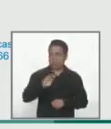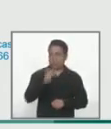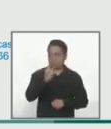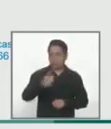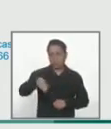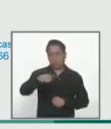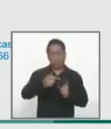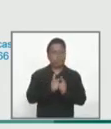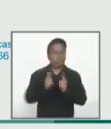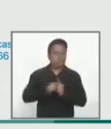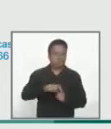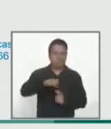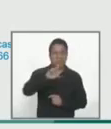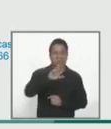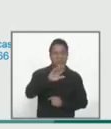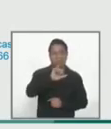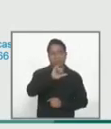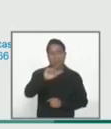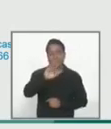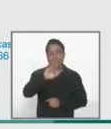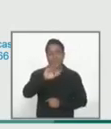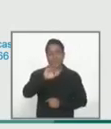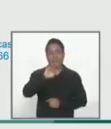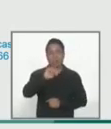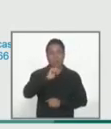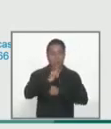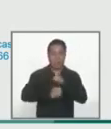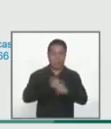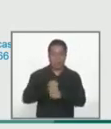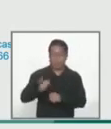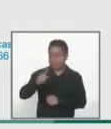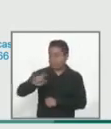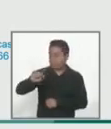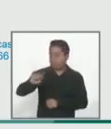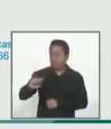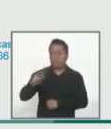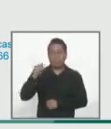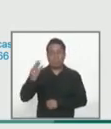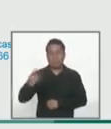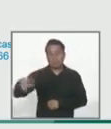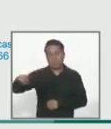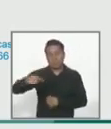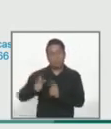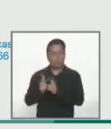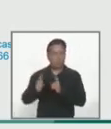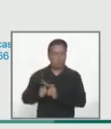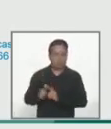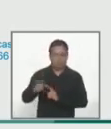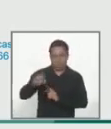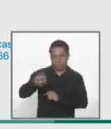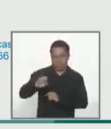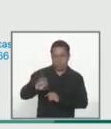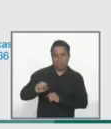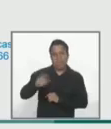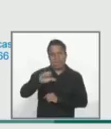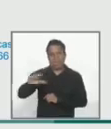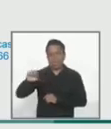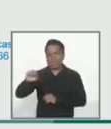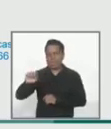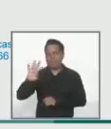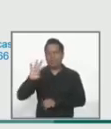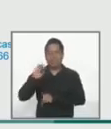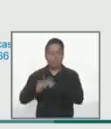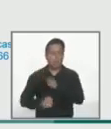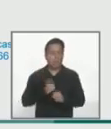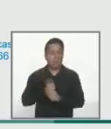291 en población de 50 a 59 y 173 en la población de 60 a 64 años.